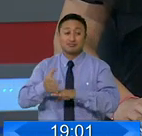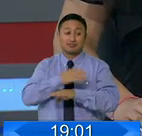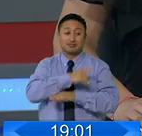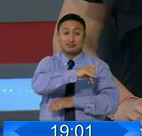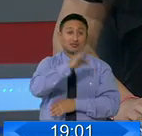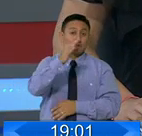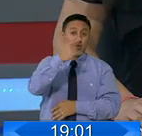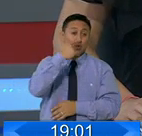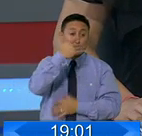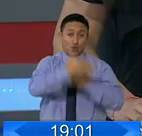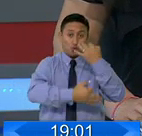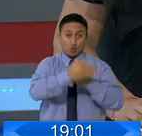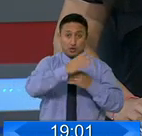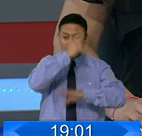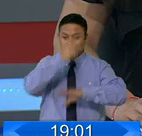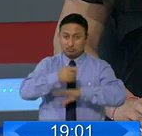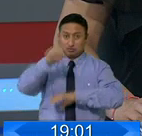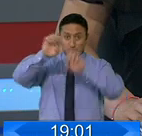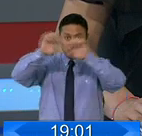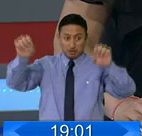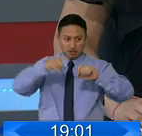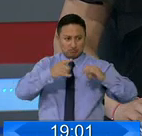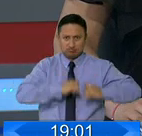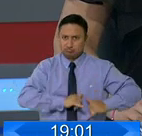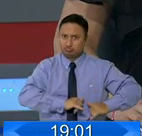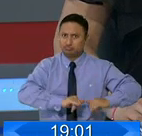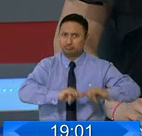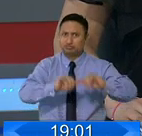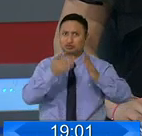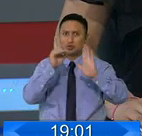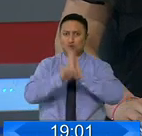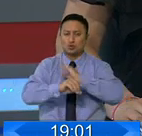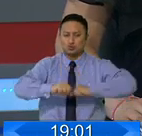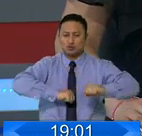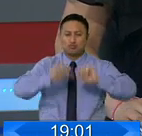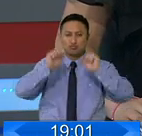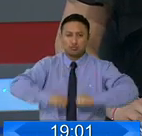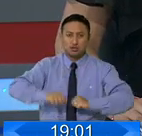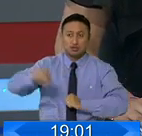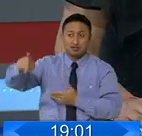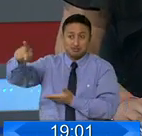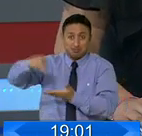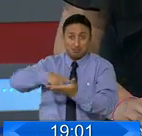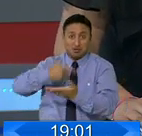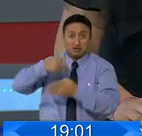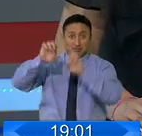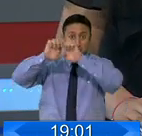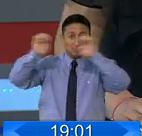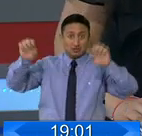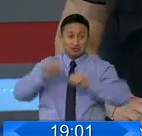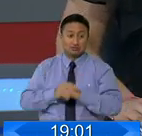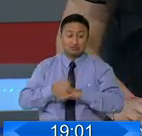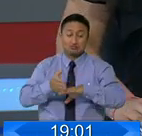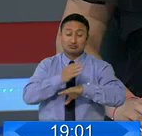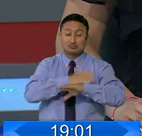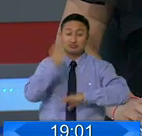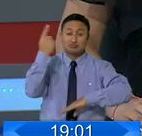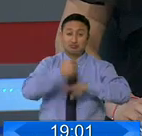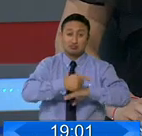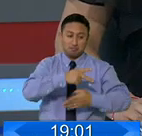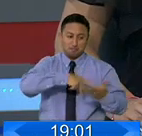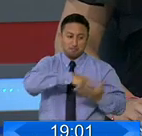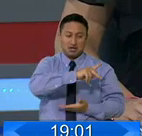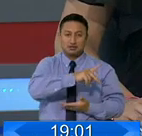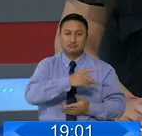en pie, que los afectados continuarán con sus acciones legales para poder cobrar la indemnización que ordenó pagar la justicia a